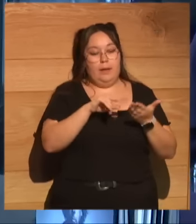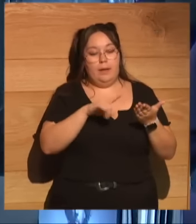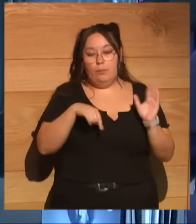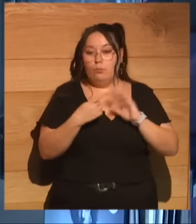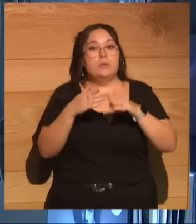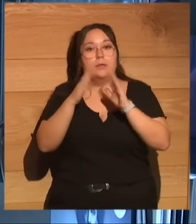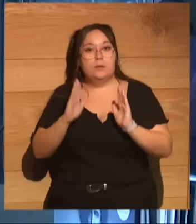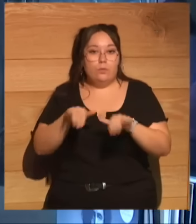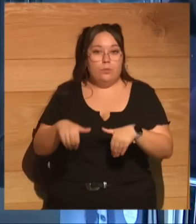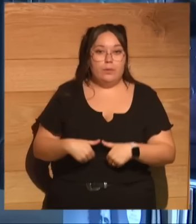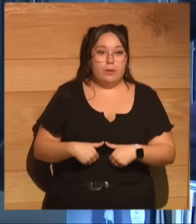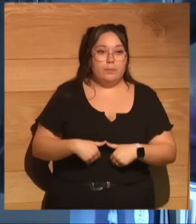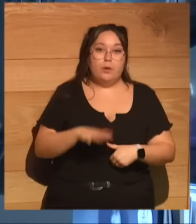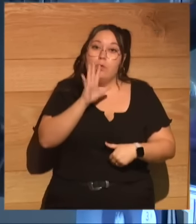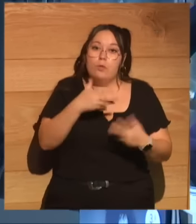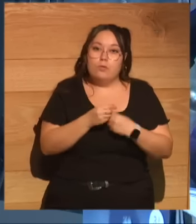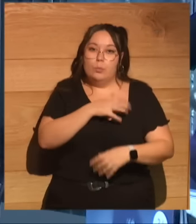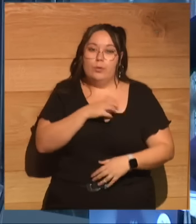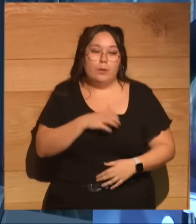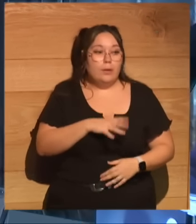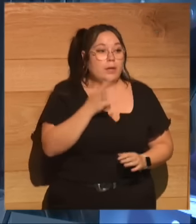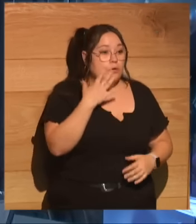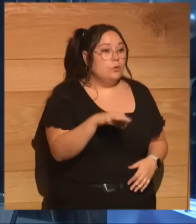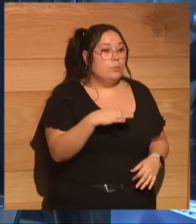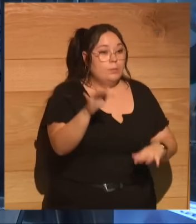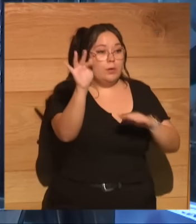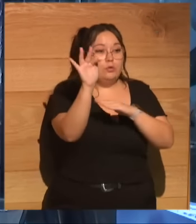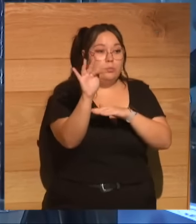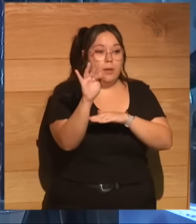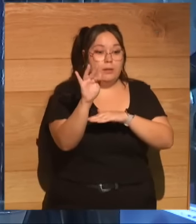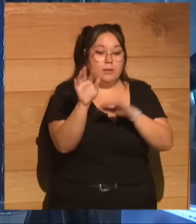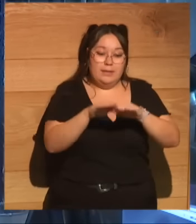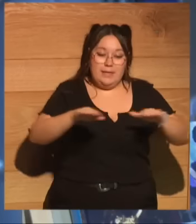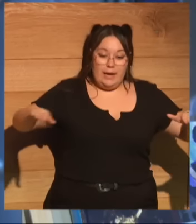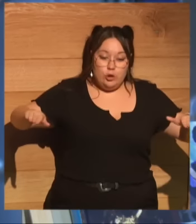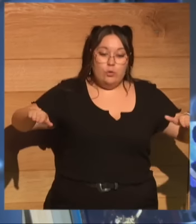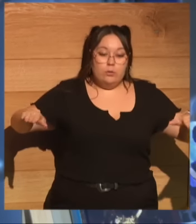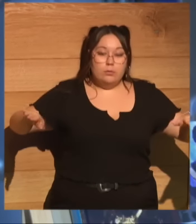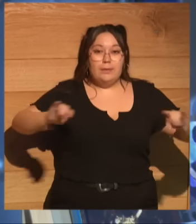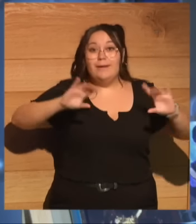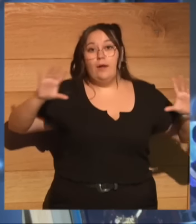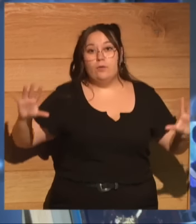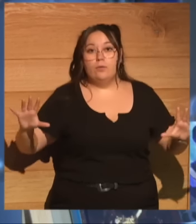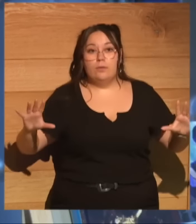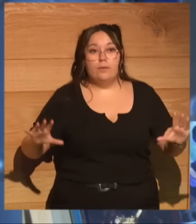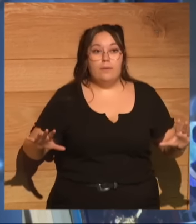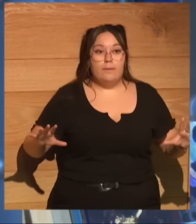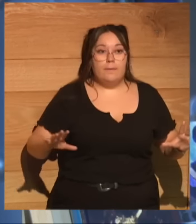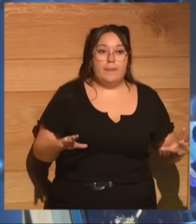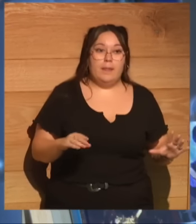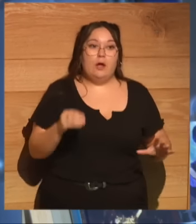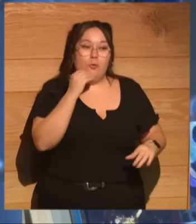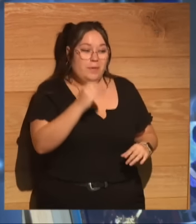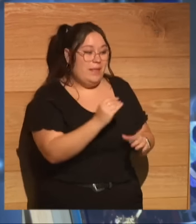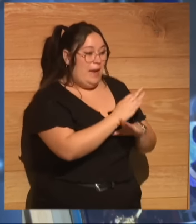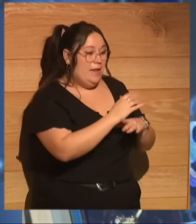a casa. Escoltado por Pero es normal, porque en la tumba está recto. Claro. No te vas a poner a extender la comida en la